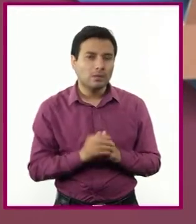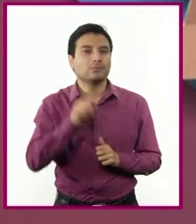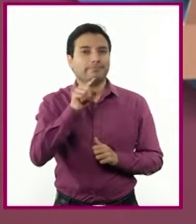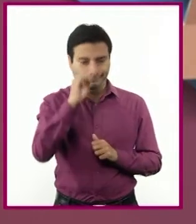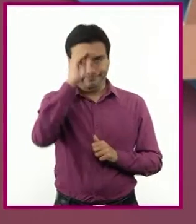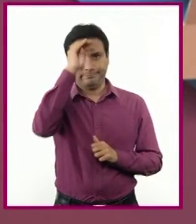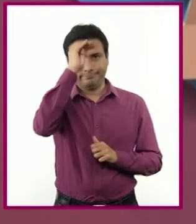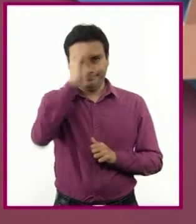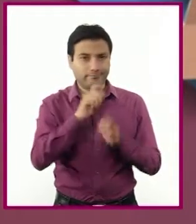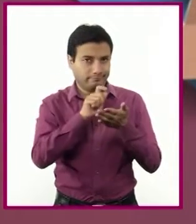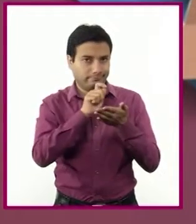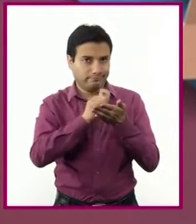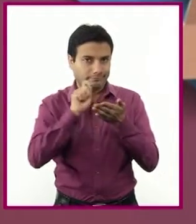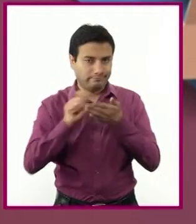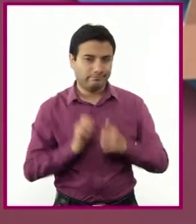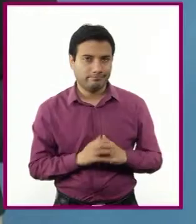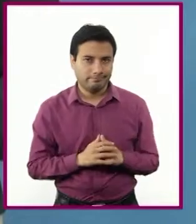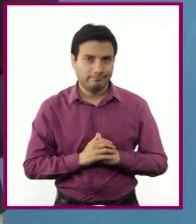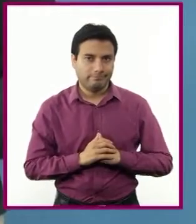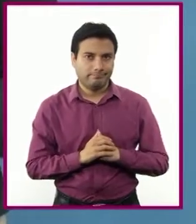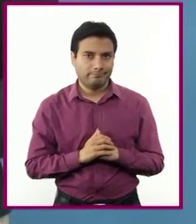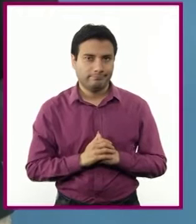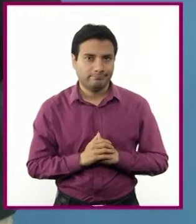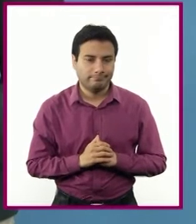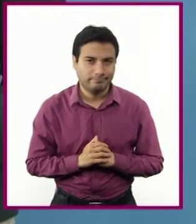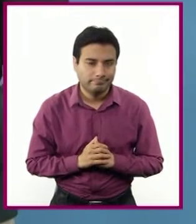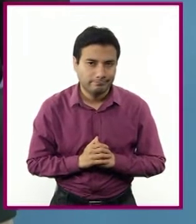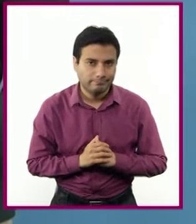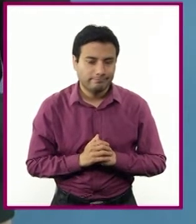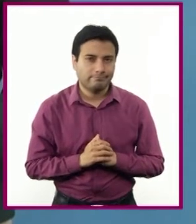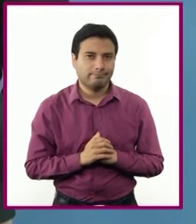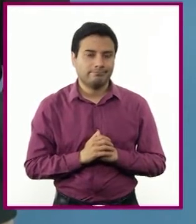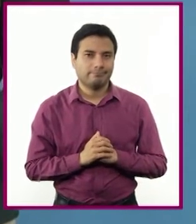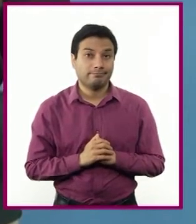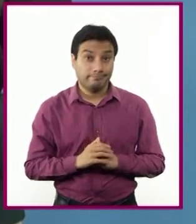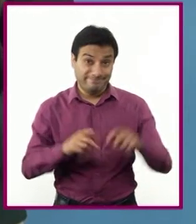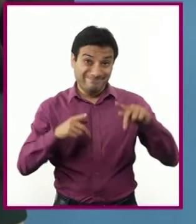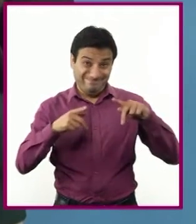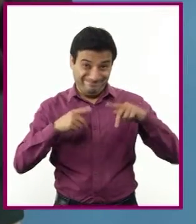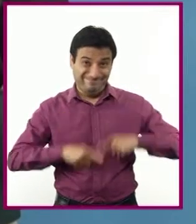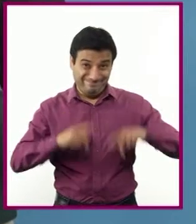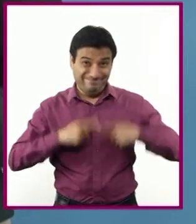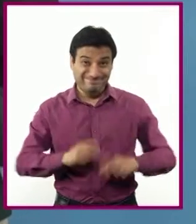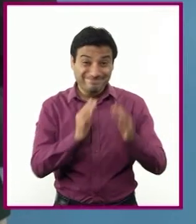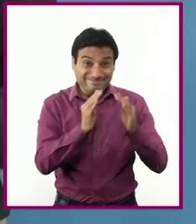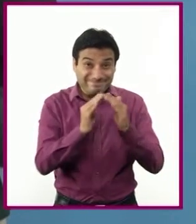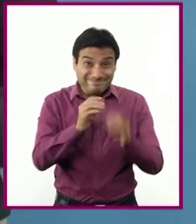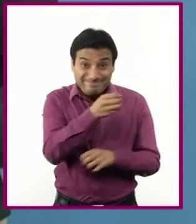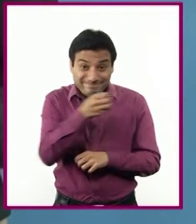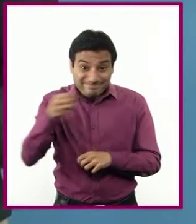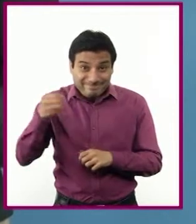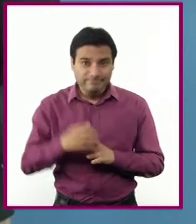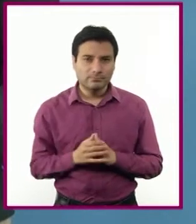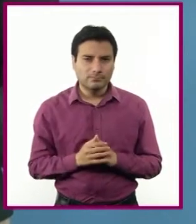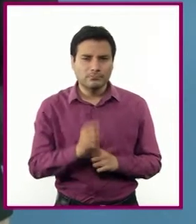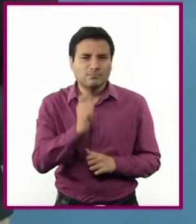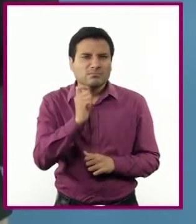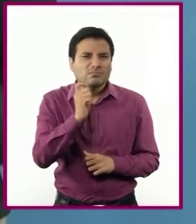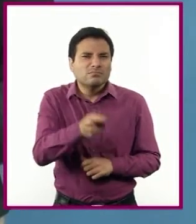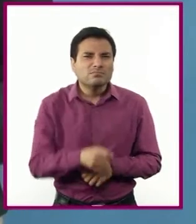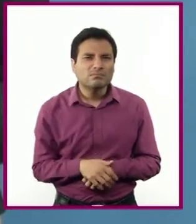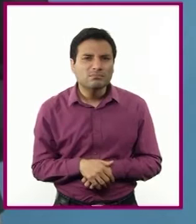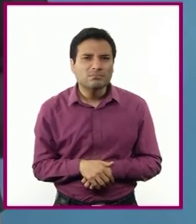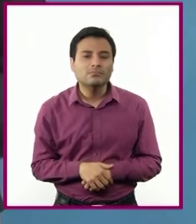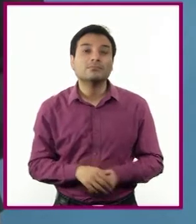respuestas en su cuaderno. La distribución de la población hace referencia a la manera en la que